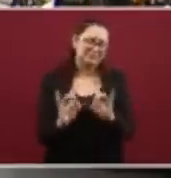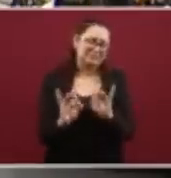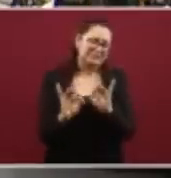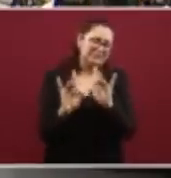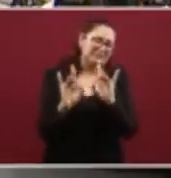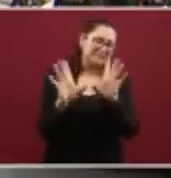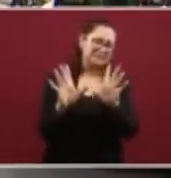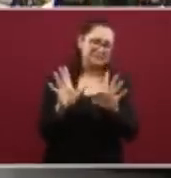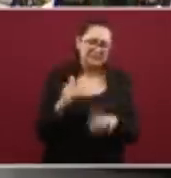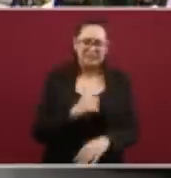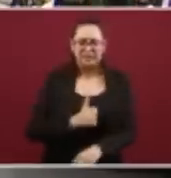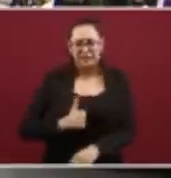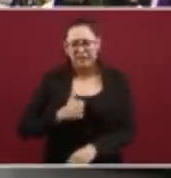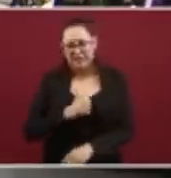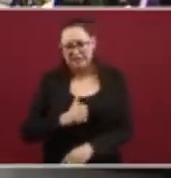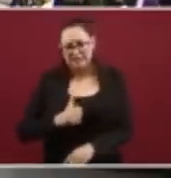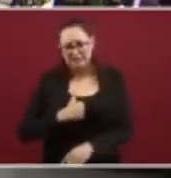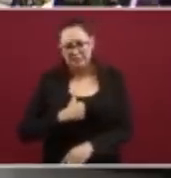de